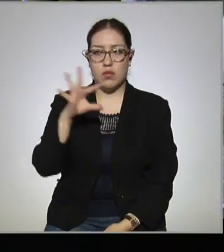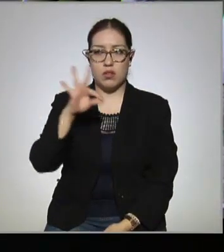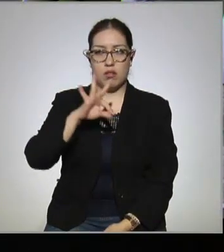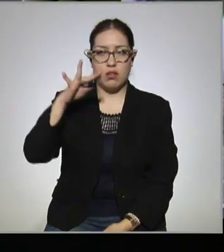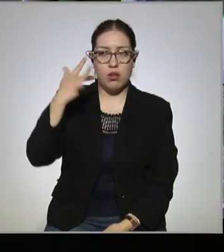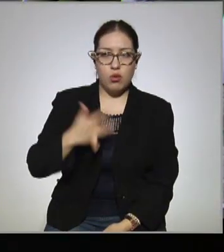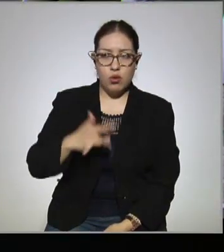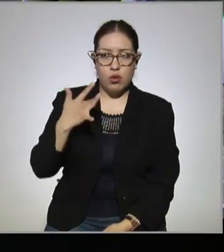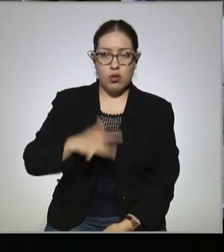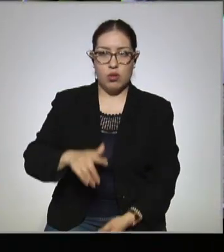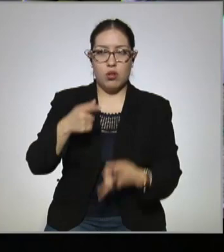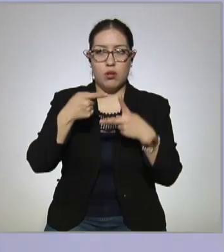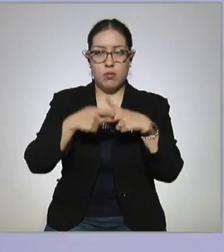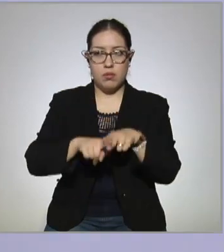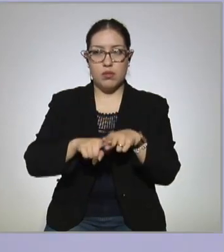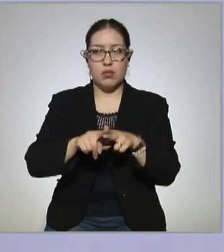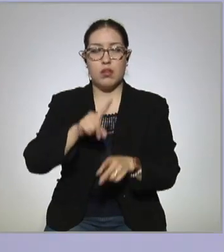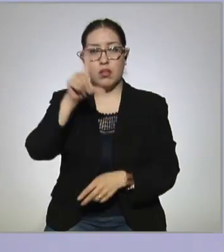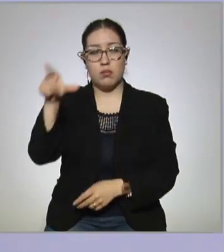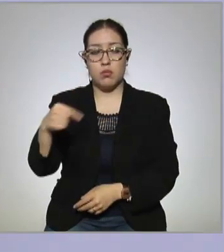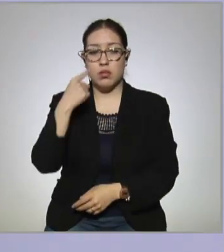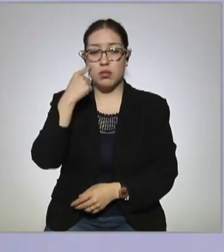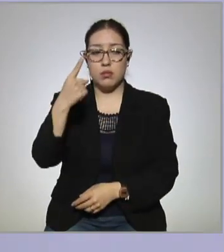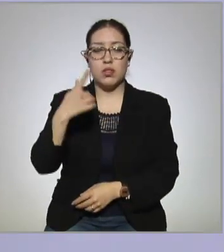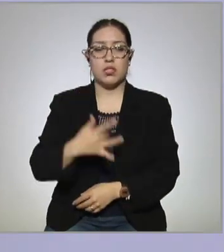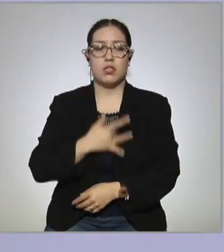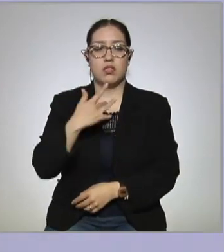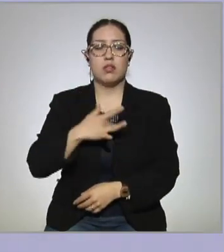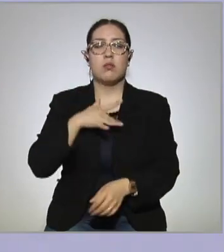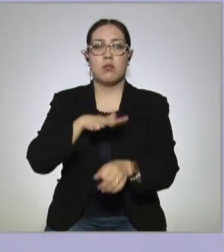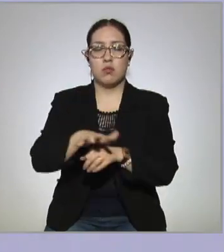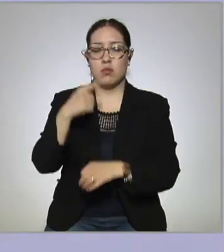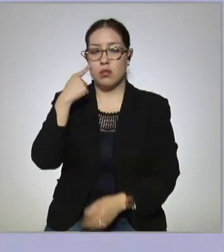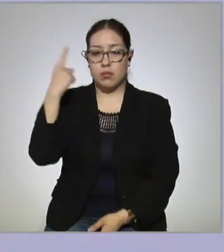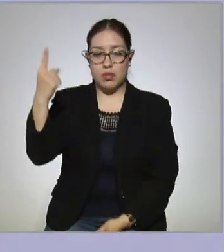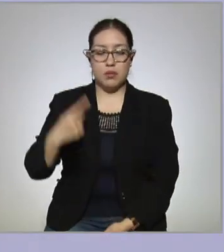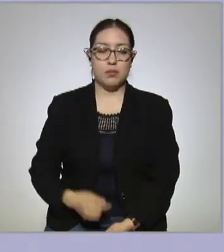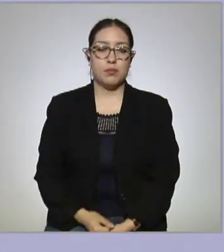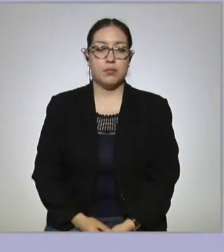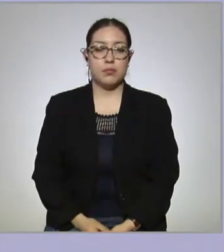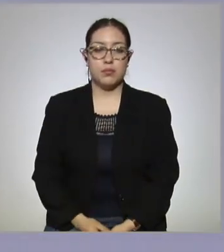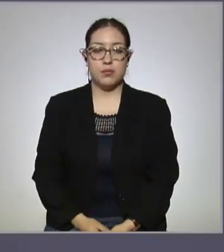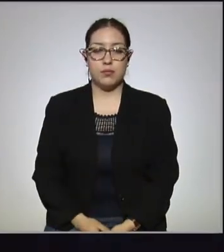caso hasta que sea demasiado tarde. Pero vamos a ver qué síntomas hay que fijarnos. Aquí lo tienen.